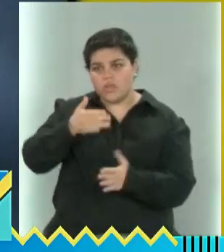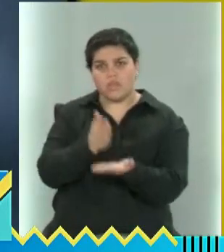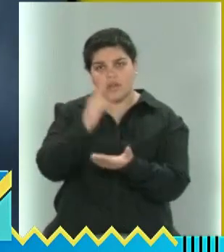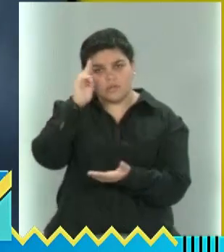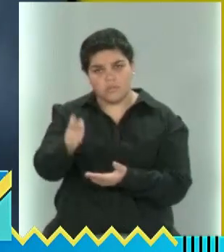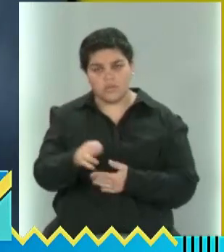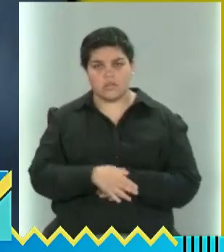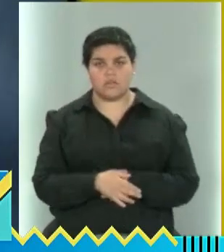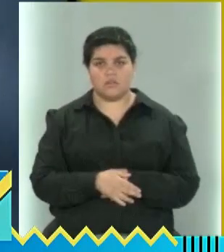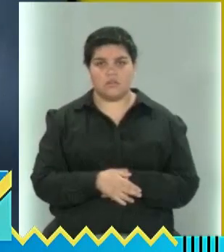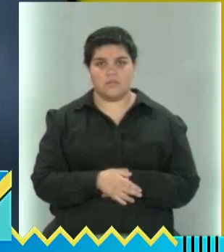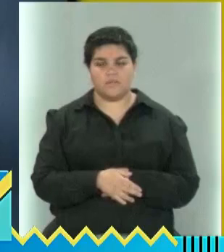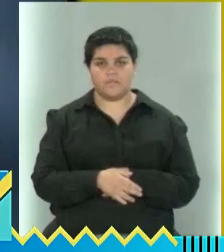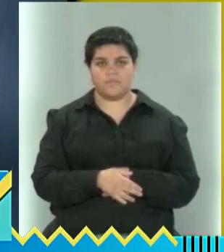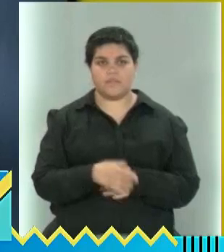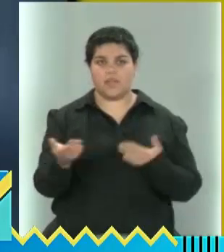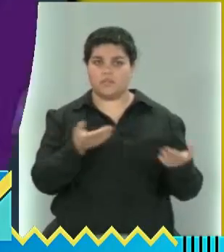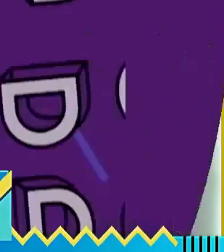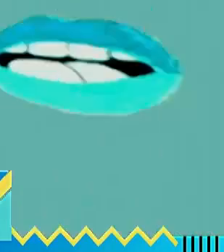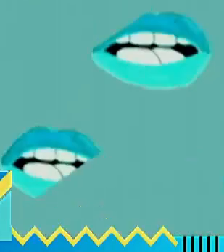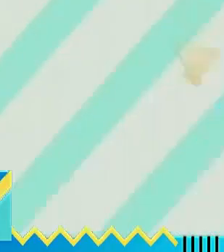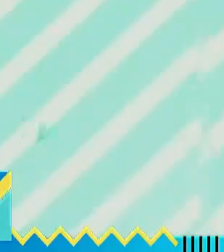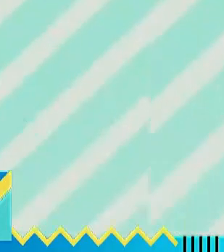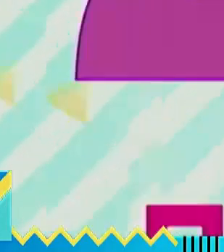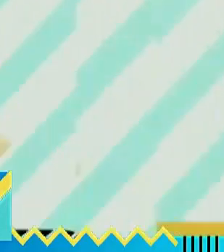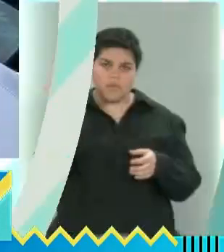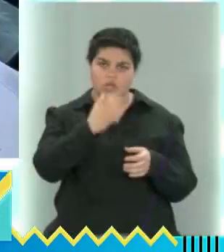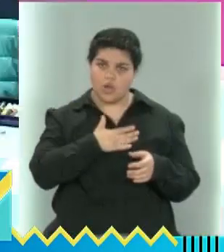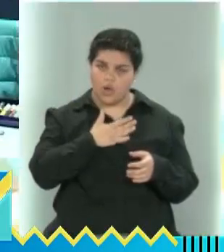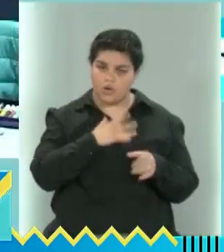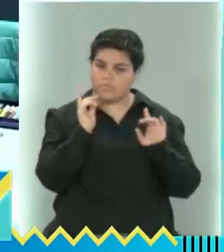pero creo que en esta visión también me acompañan muchos papás que lo ven así.